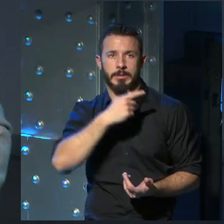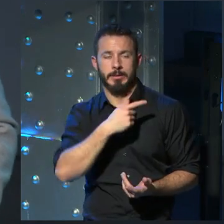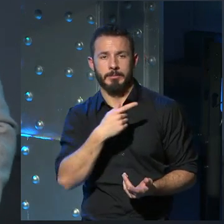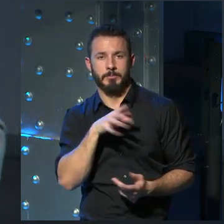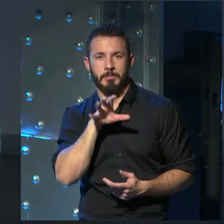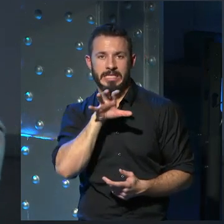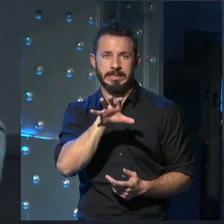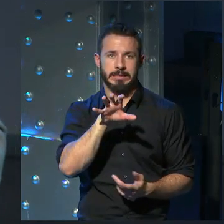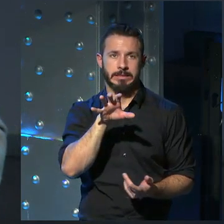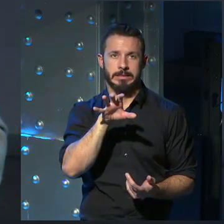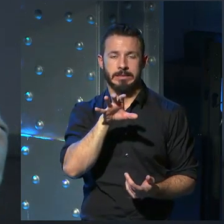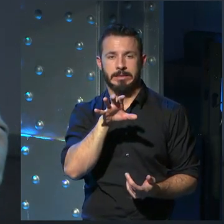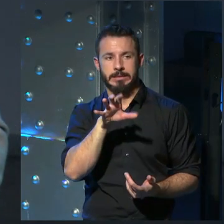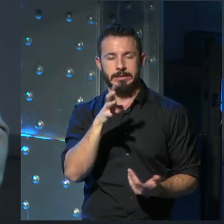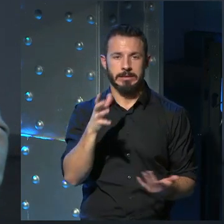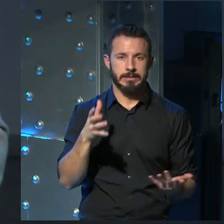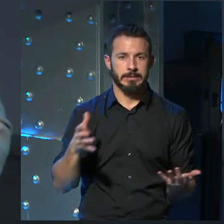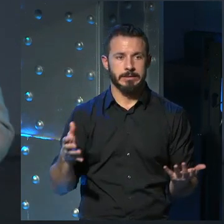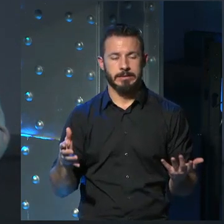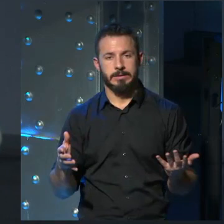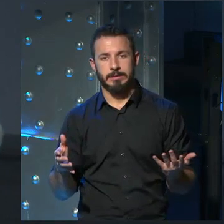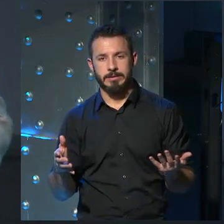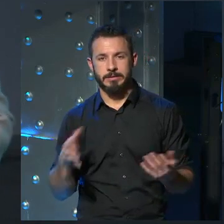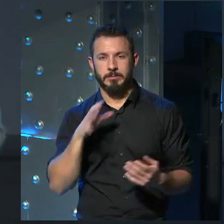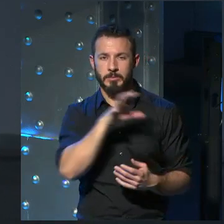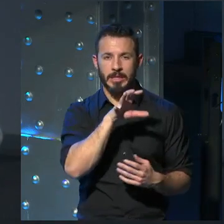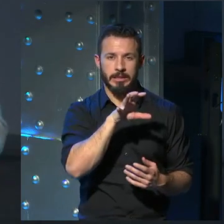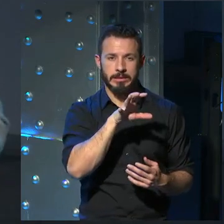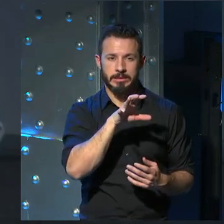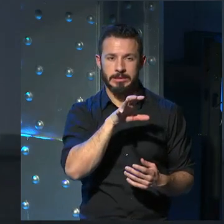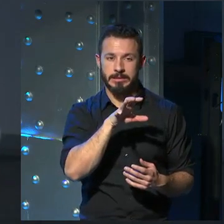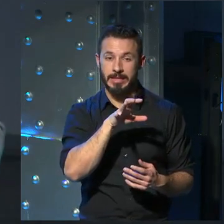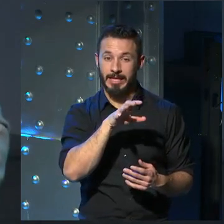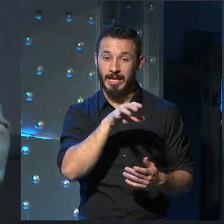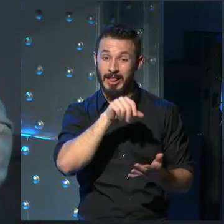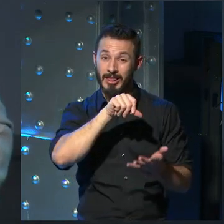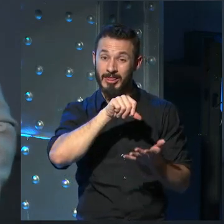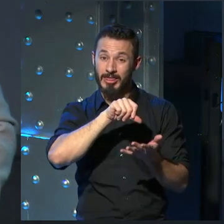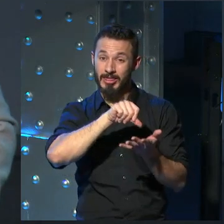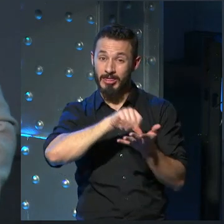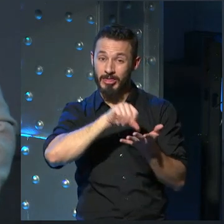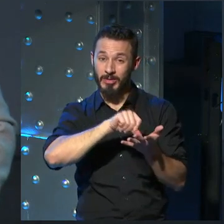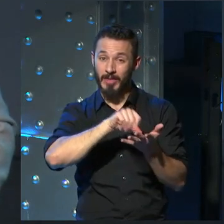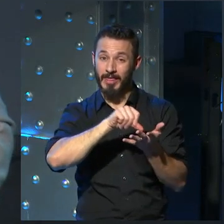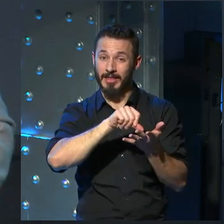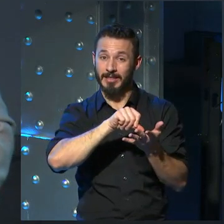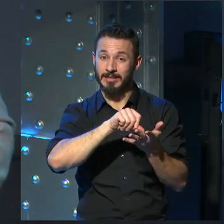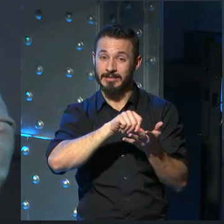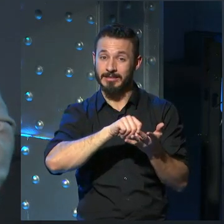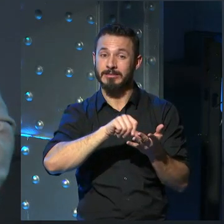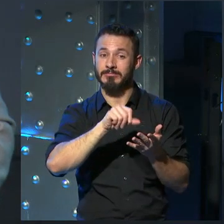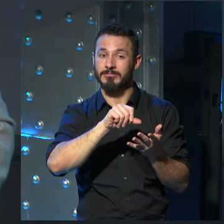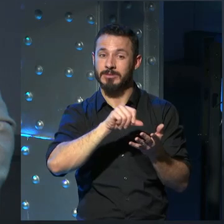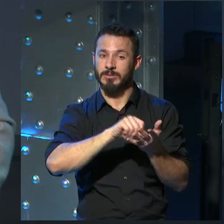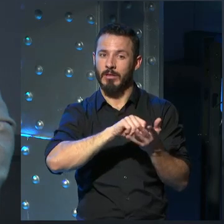país que más ciudades tiene que estén en estos momentos ocupando